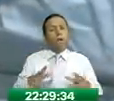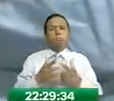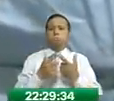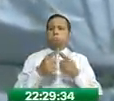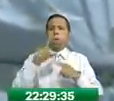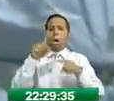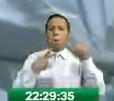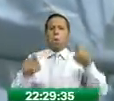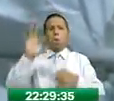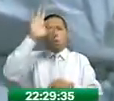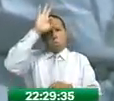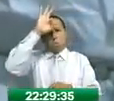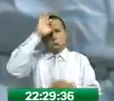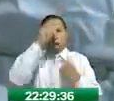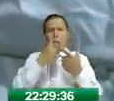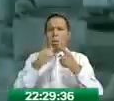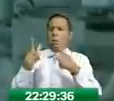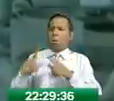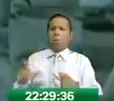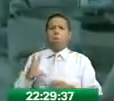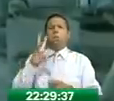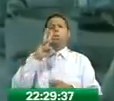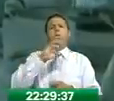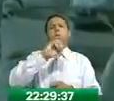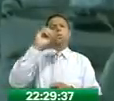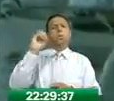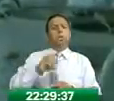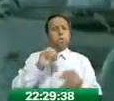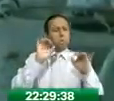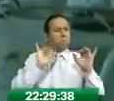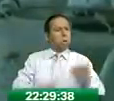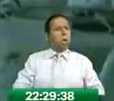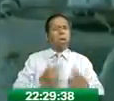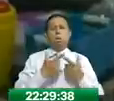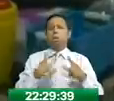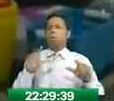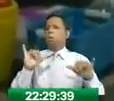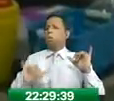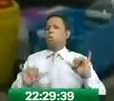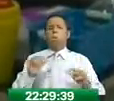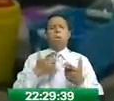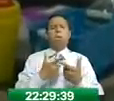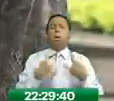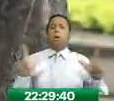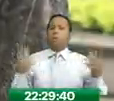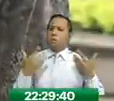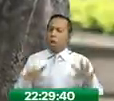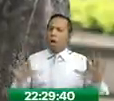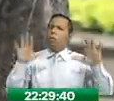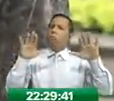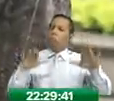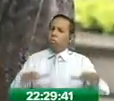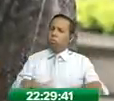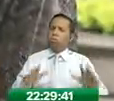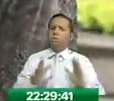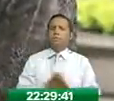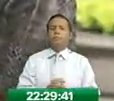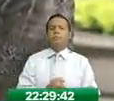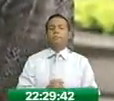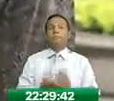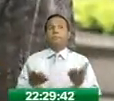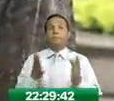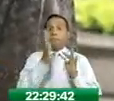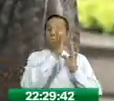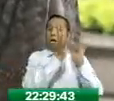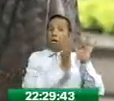60% de camas de hospitalización y el 20% de las unidades de cuidado intensivo. En el periodo que va de abril